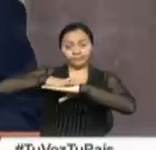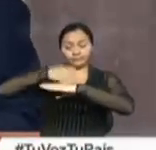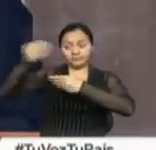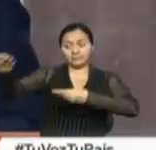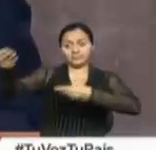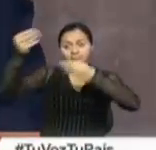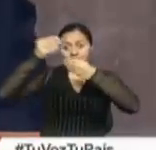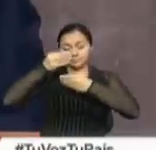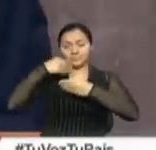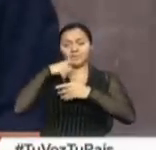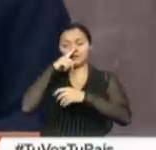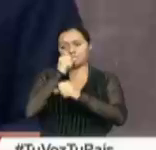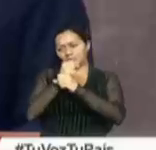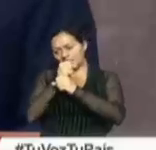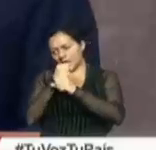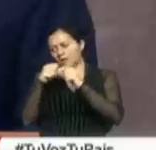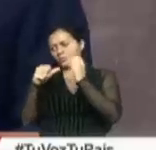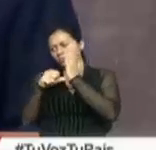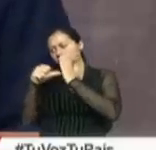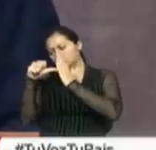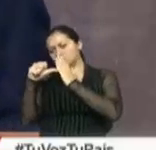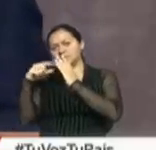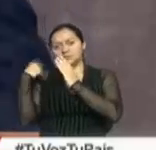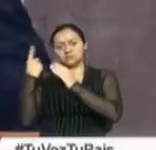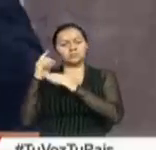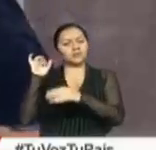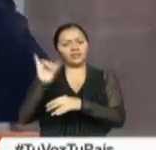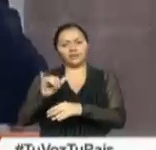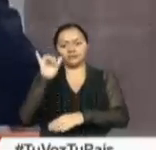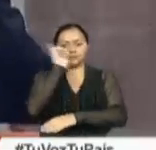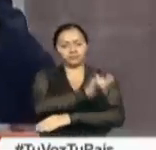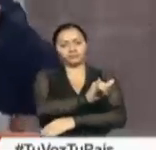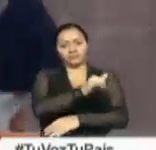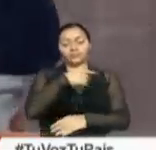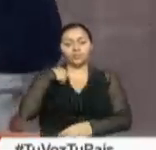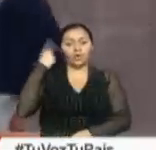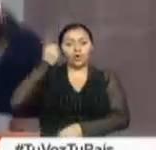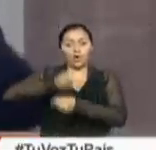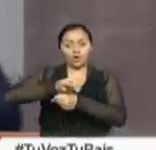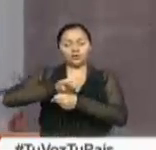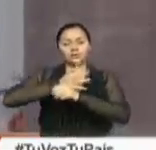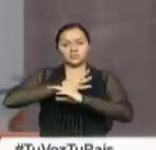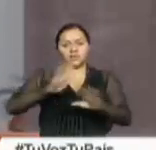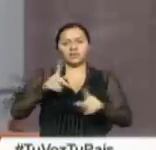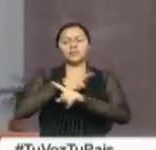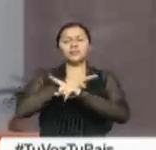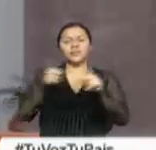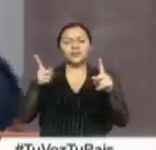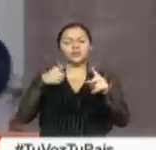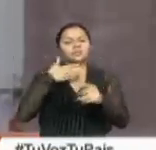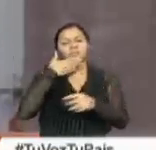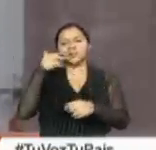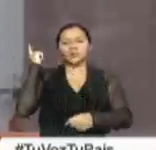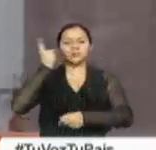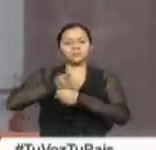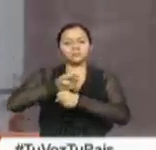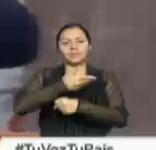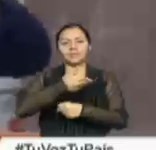recibieran funcionarios de mi gobierno deberían quedar como patrimonio de la nación. Ya se había dado la orden, pero se lo elevó a nivel de decreto